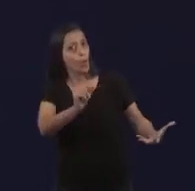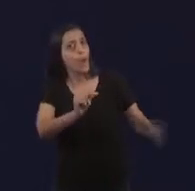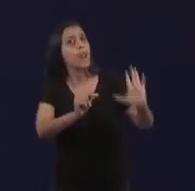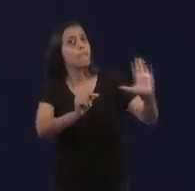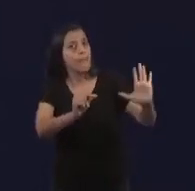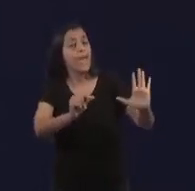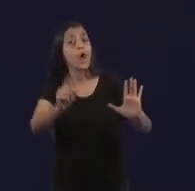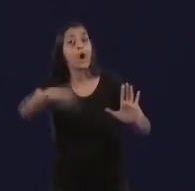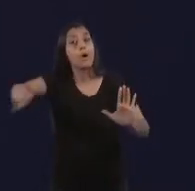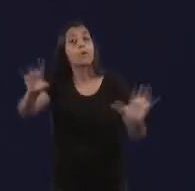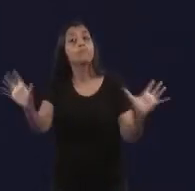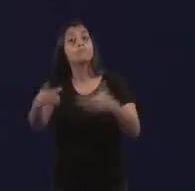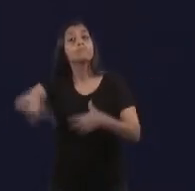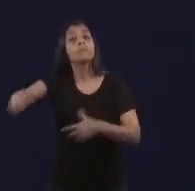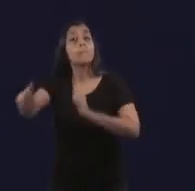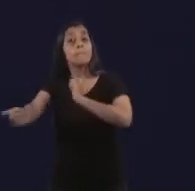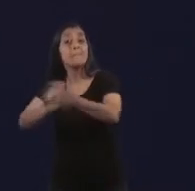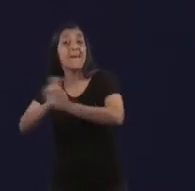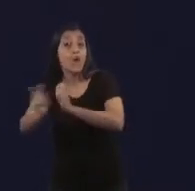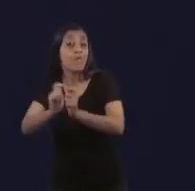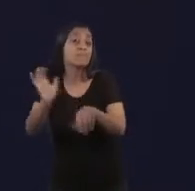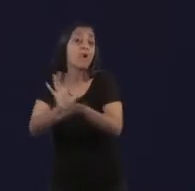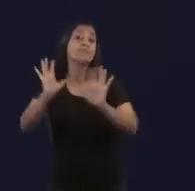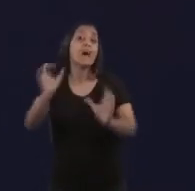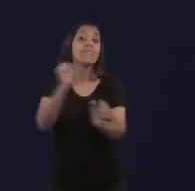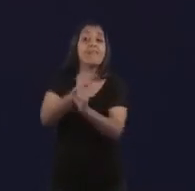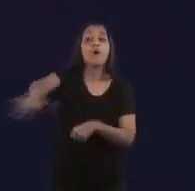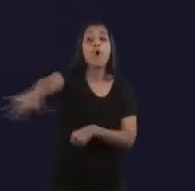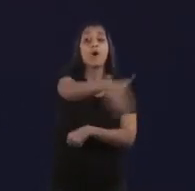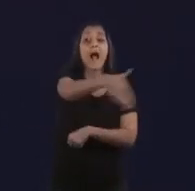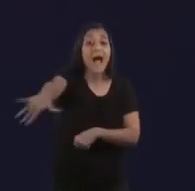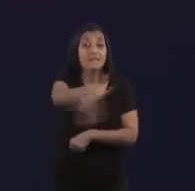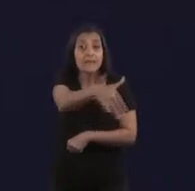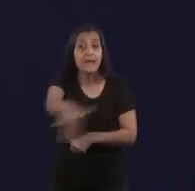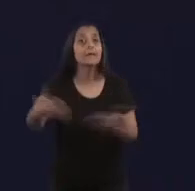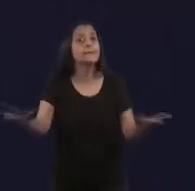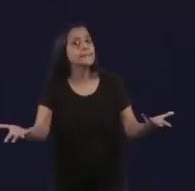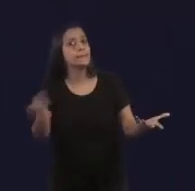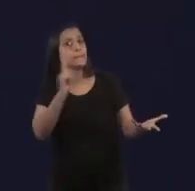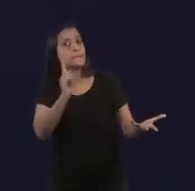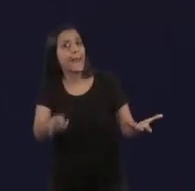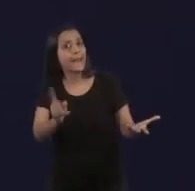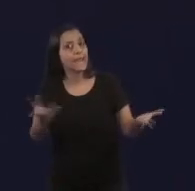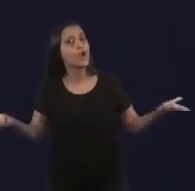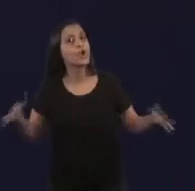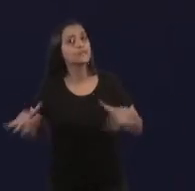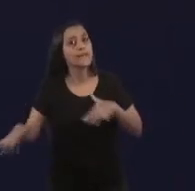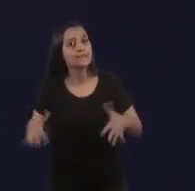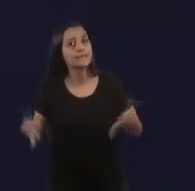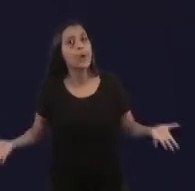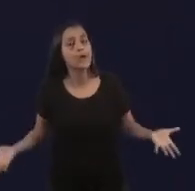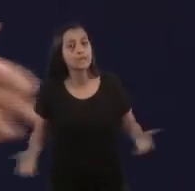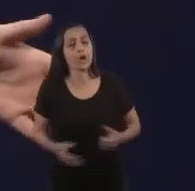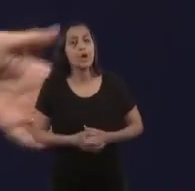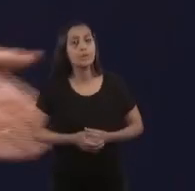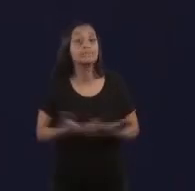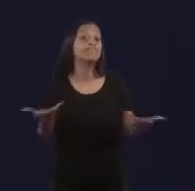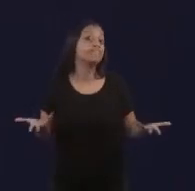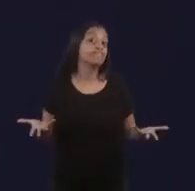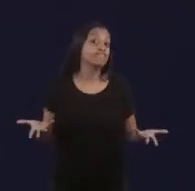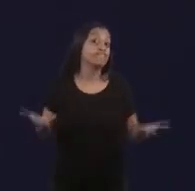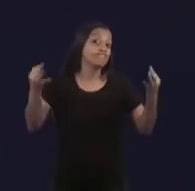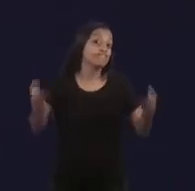periodismo, claramente, el periodismo de calle corre un riesgo que por supuesto no debería